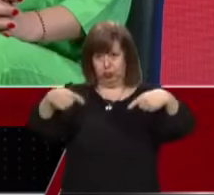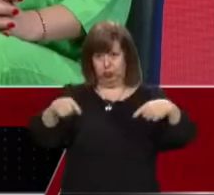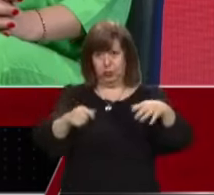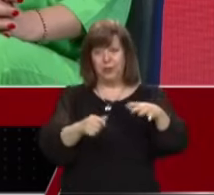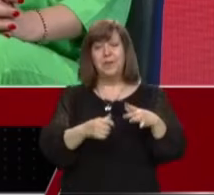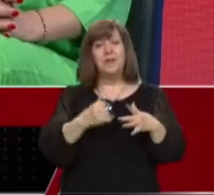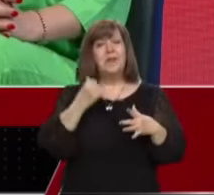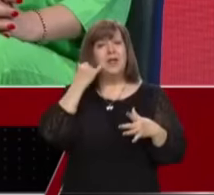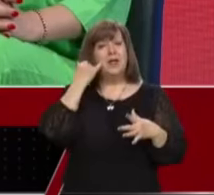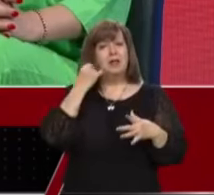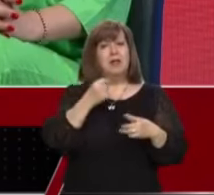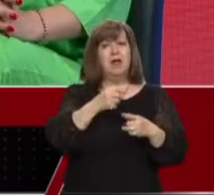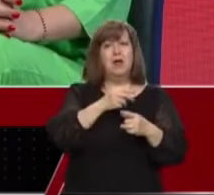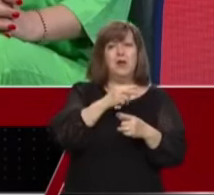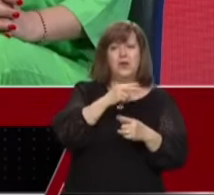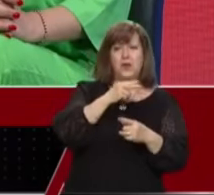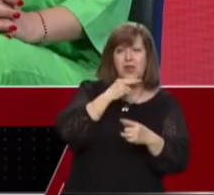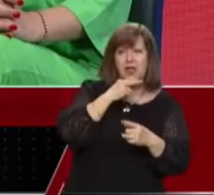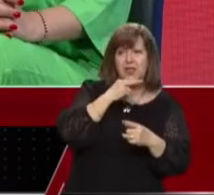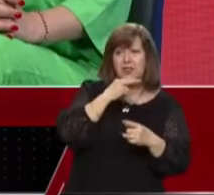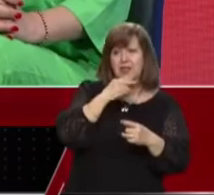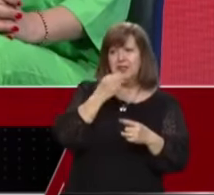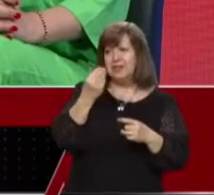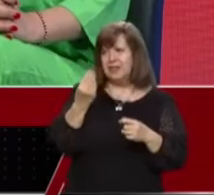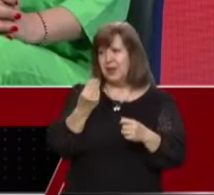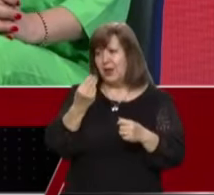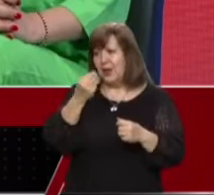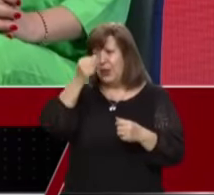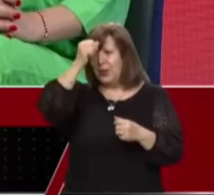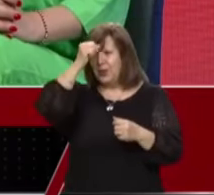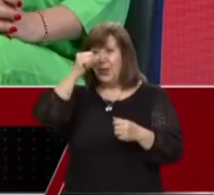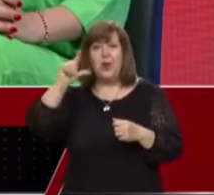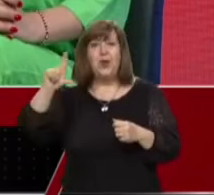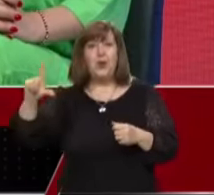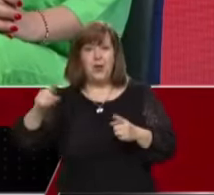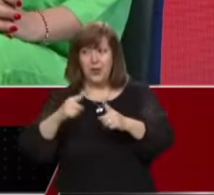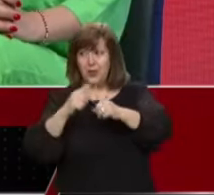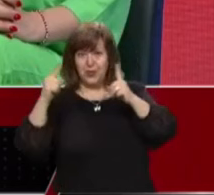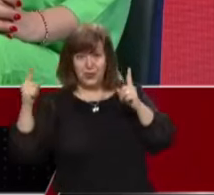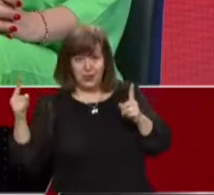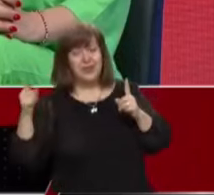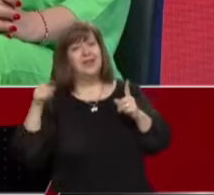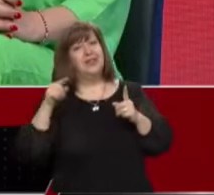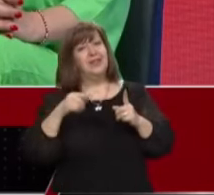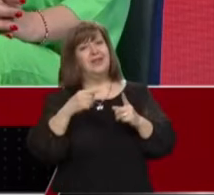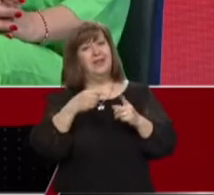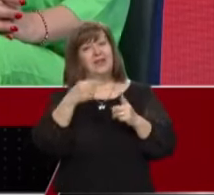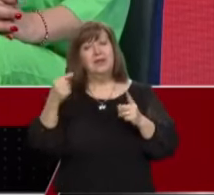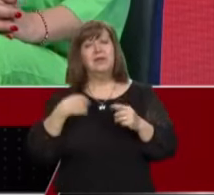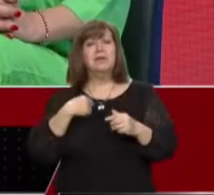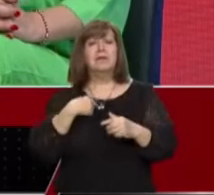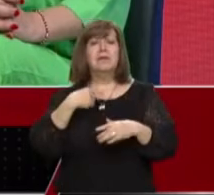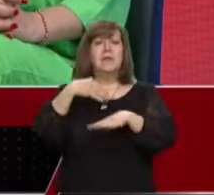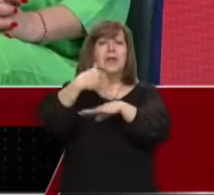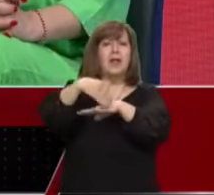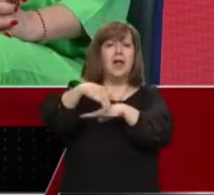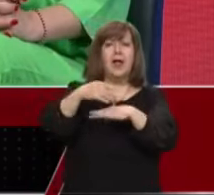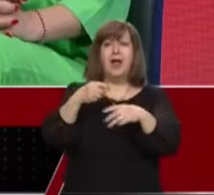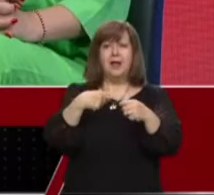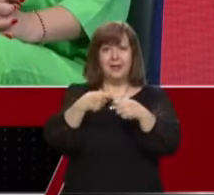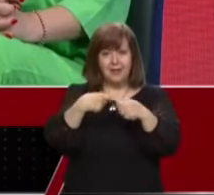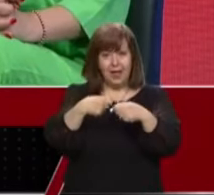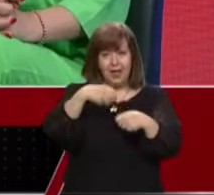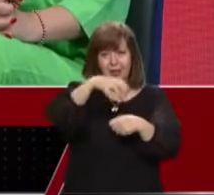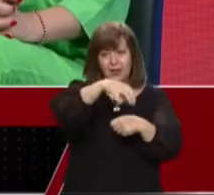extra largo y Día de la Madre. ¿Qué va a pasar con los comercios del centro? Lo vamos a hablar con Adrián Alín, que es de la